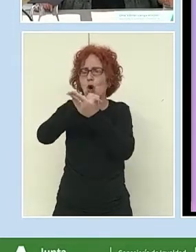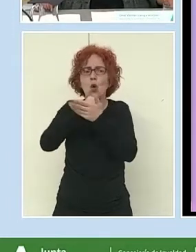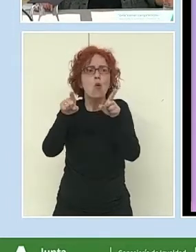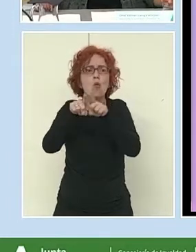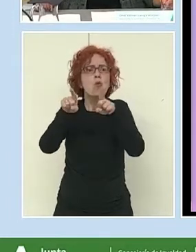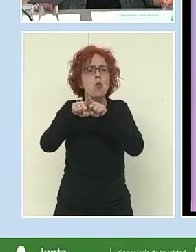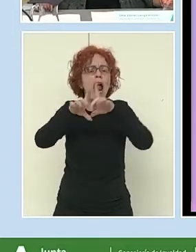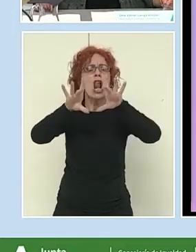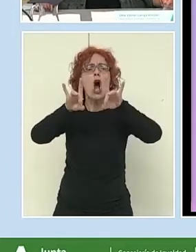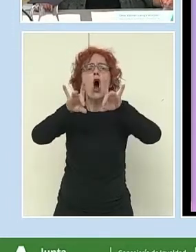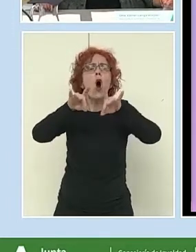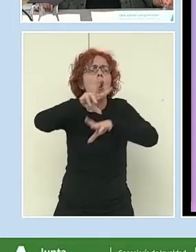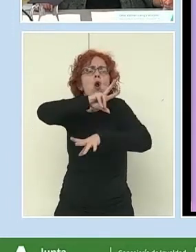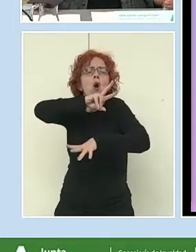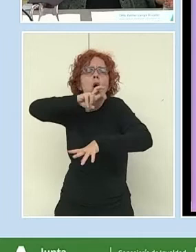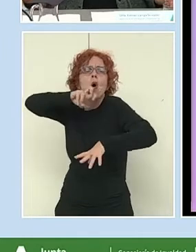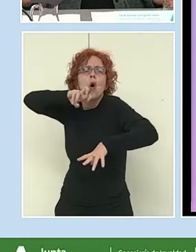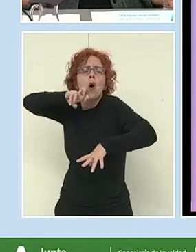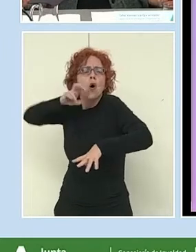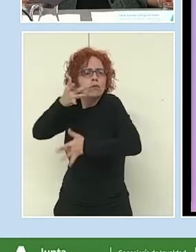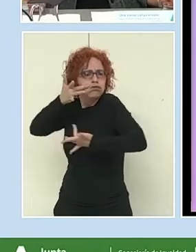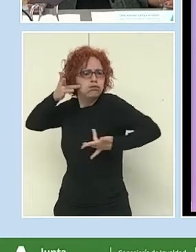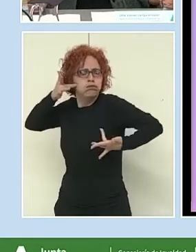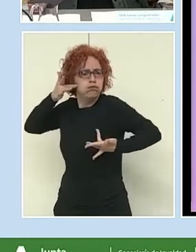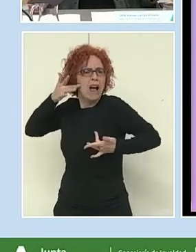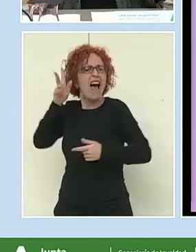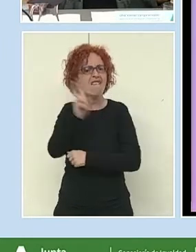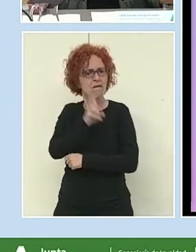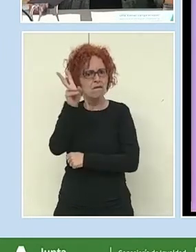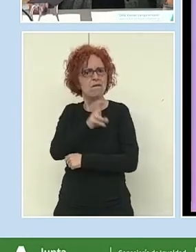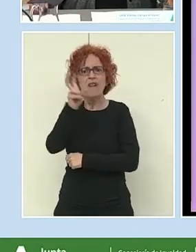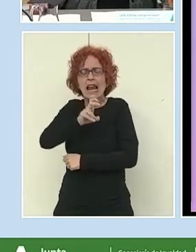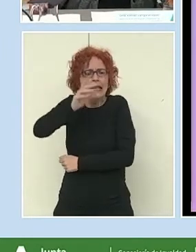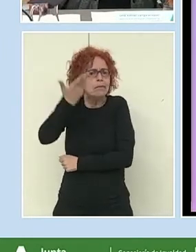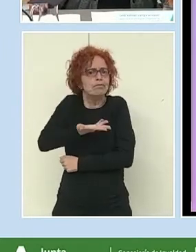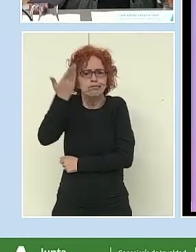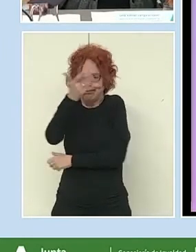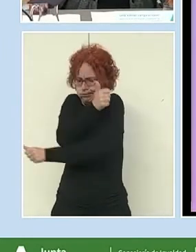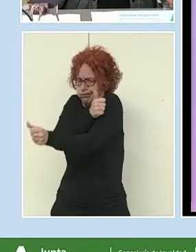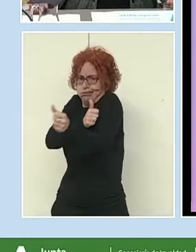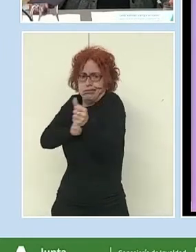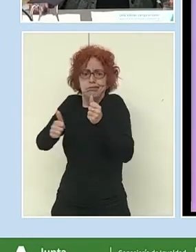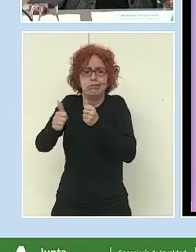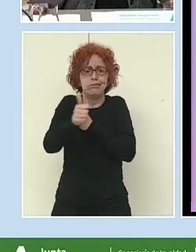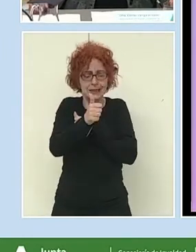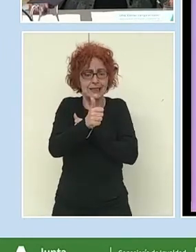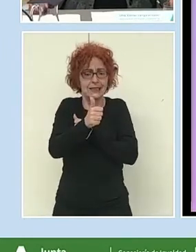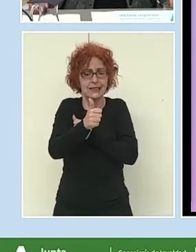lado dada su escasez y por otro lado